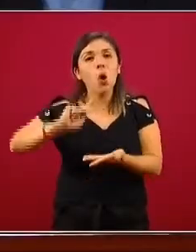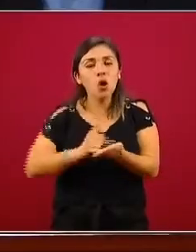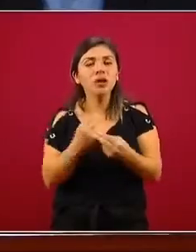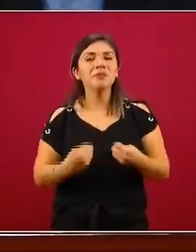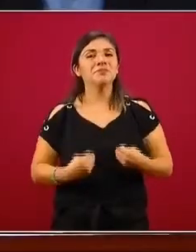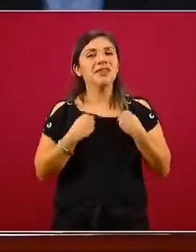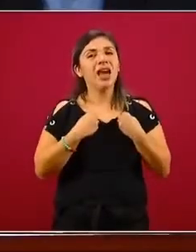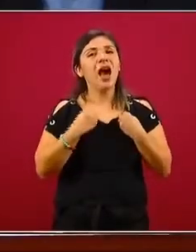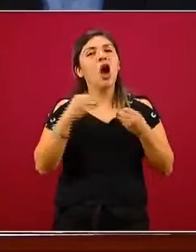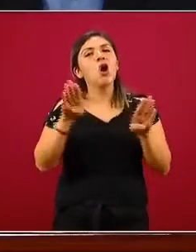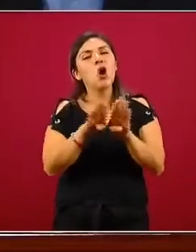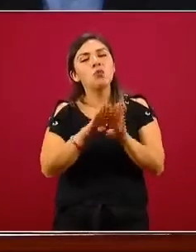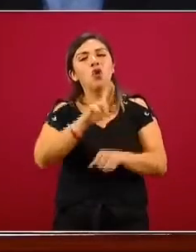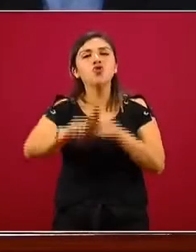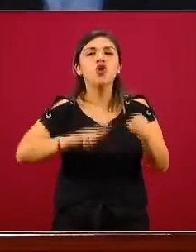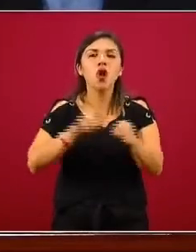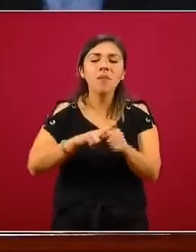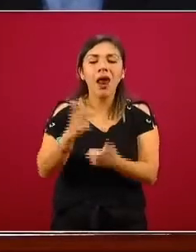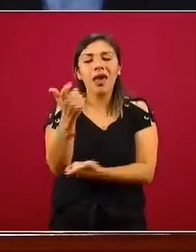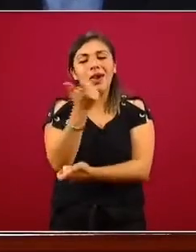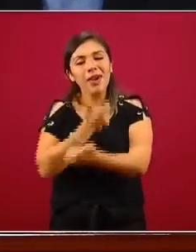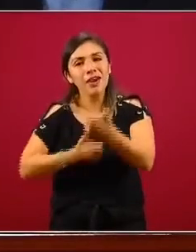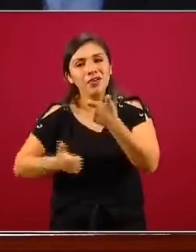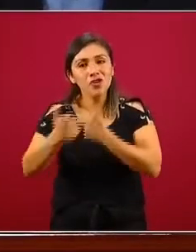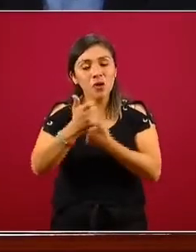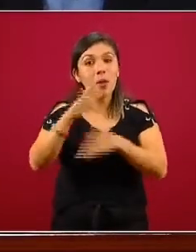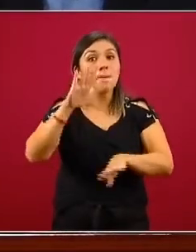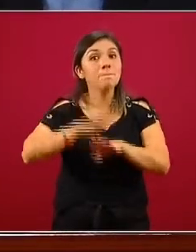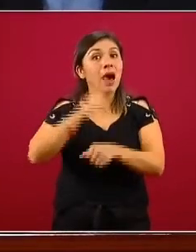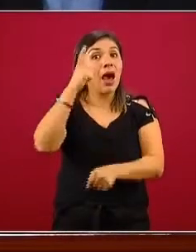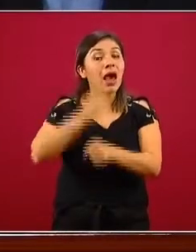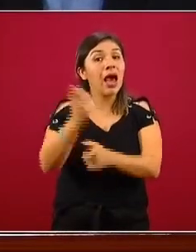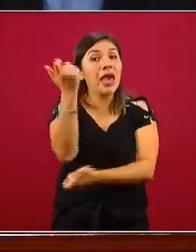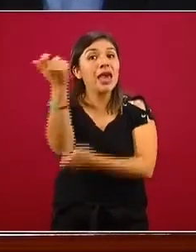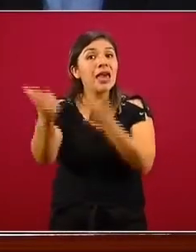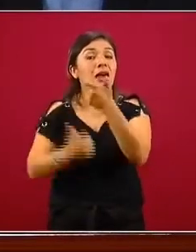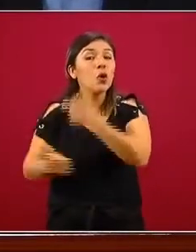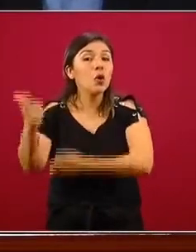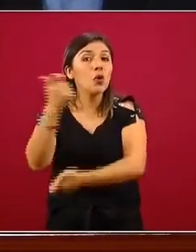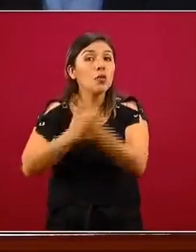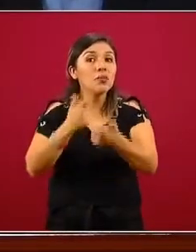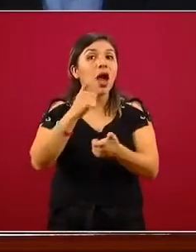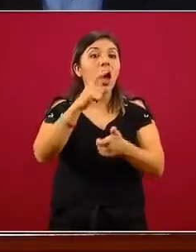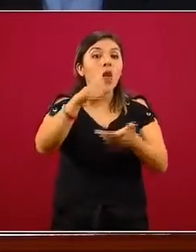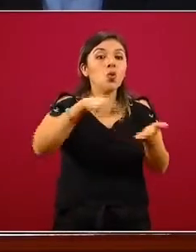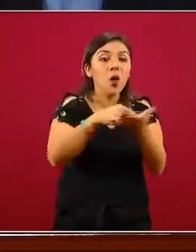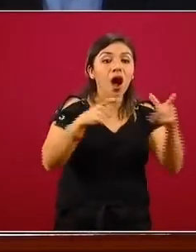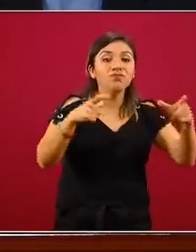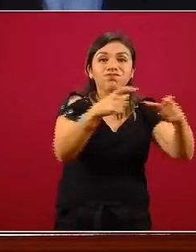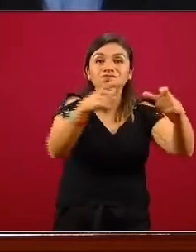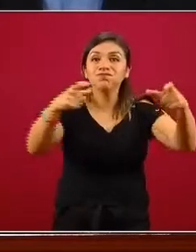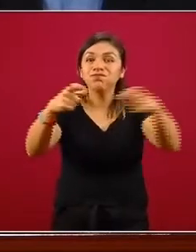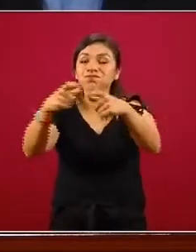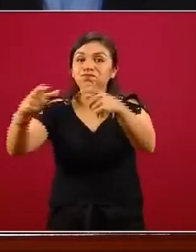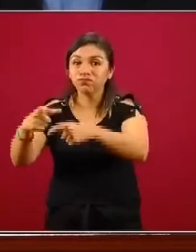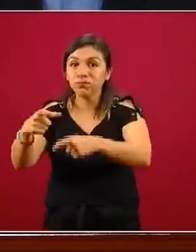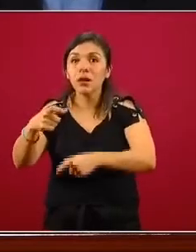vida social, la vida económica, sobre todo las economías locales, y quitar ya